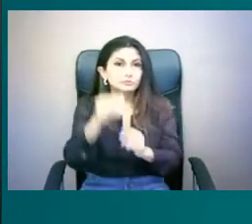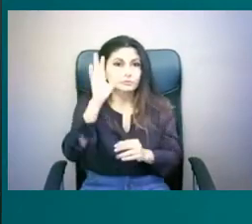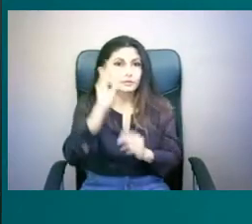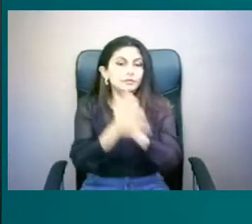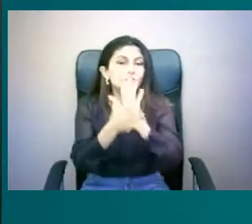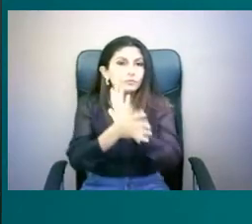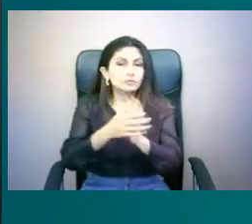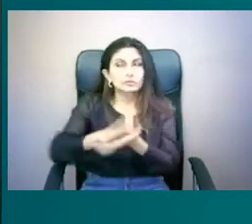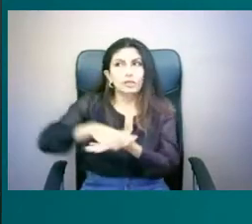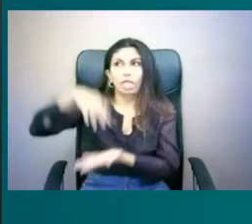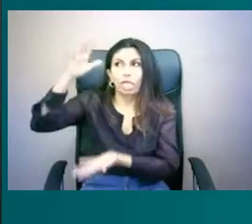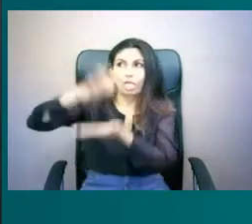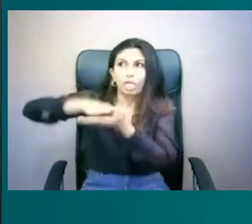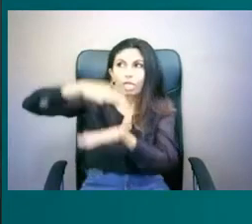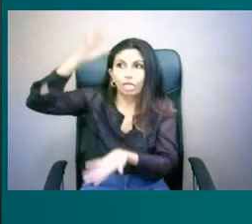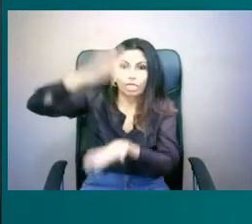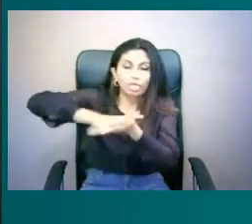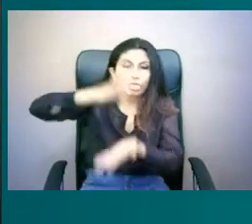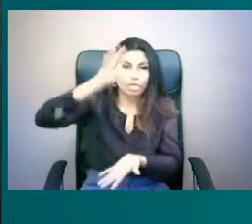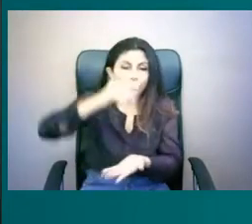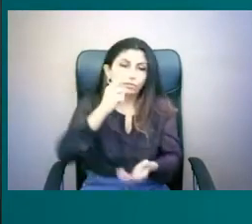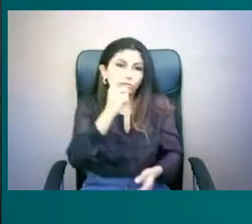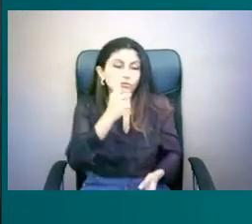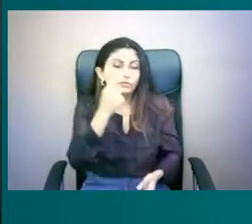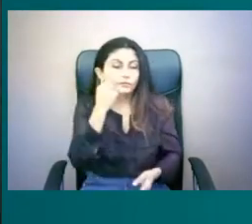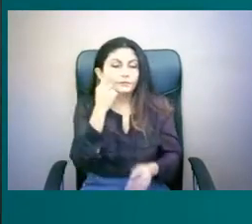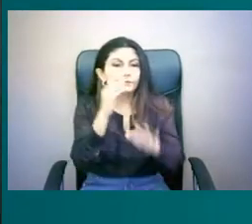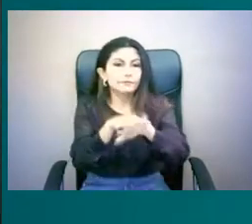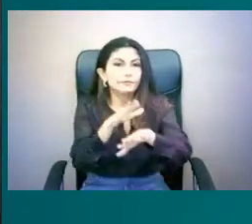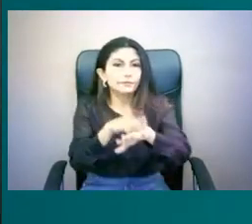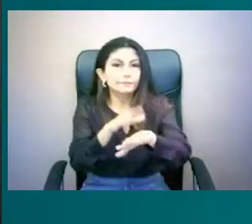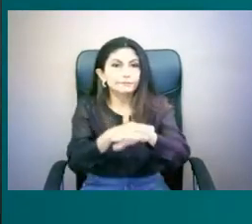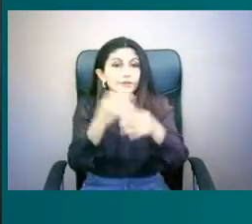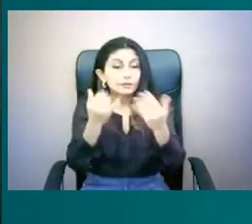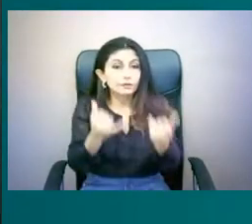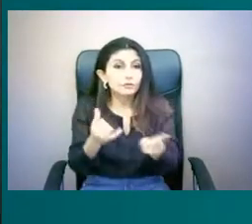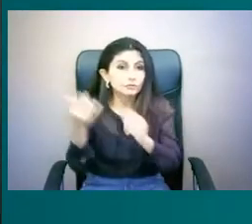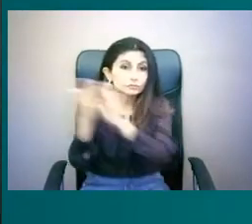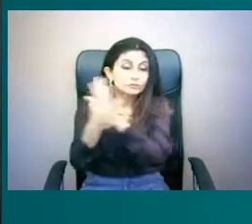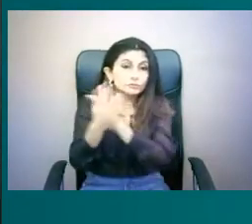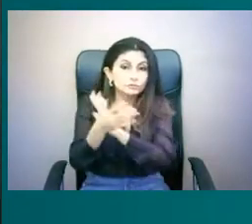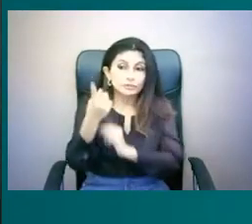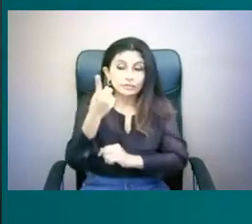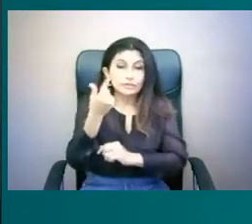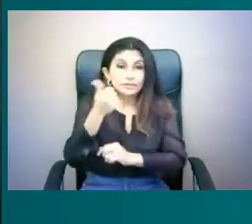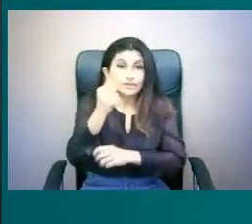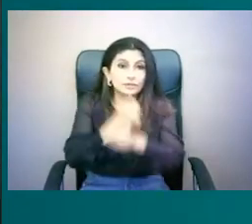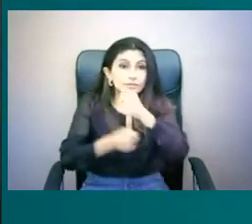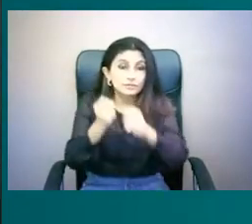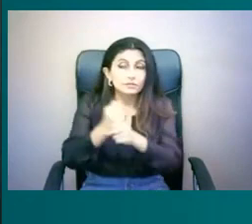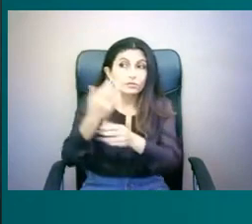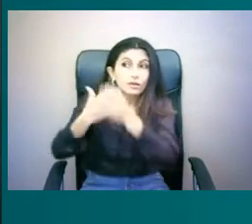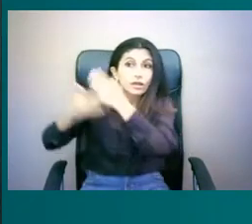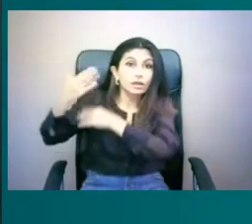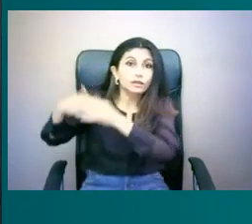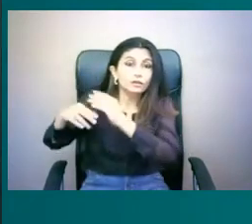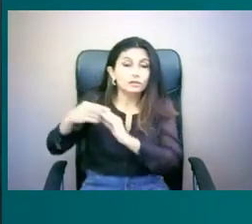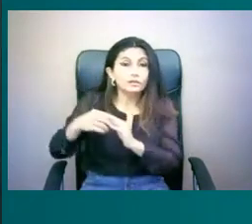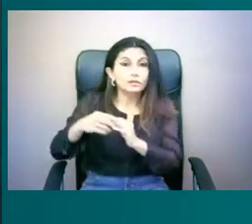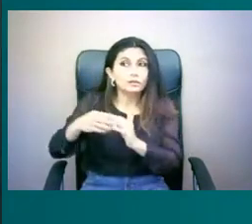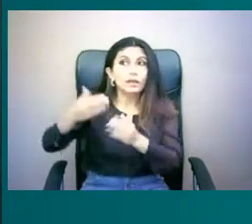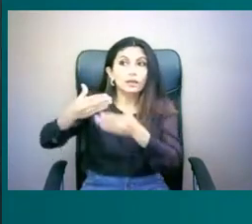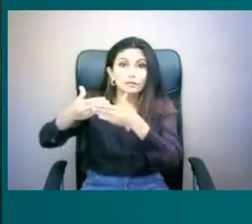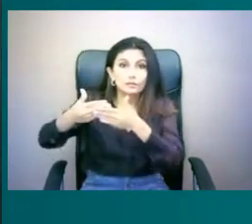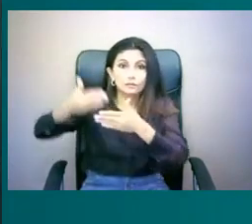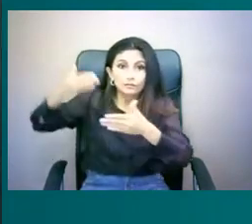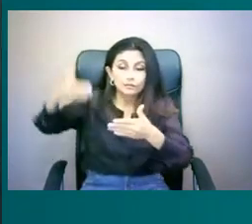que se genera. Entonces, aquí tenemos un dato bien interesante y es que hemos creado más información en los últimos 10 años que la que existía acumulada desde los inicios de la humanidad hasta